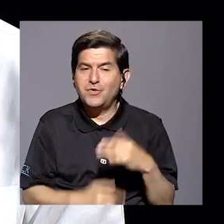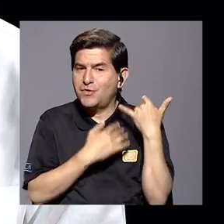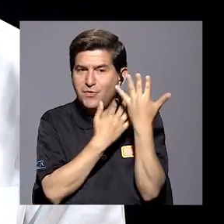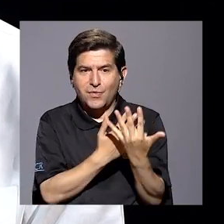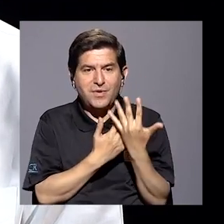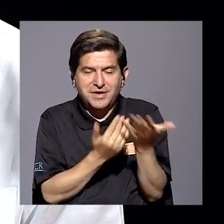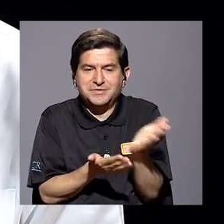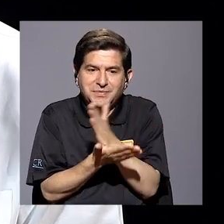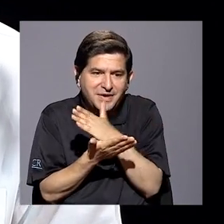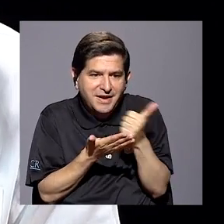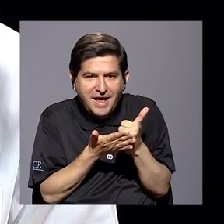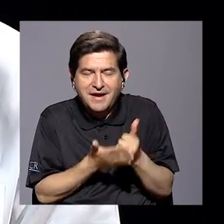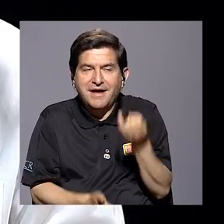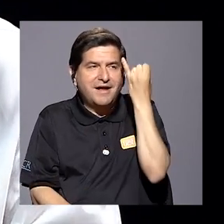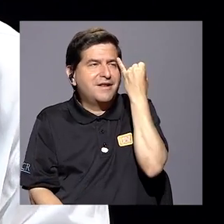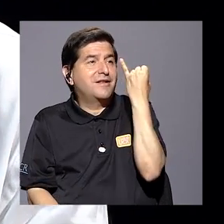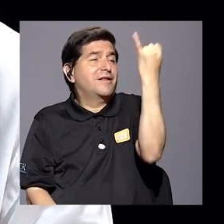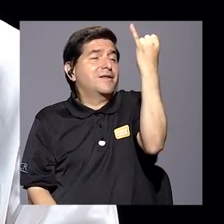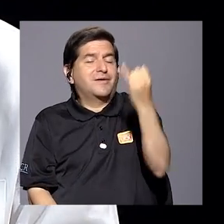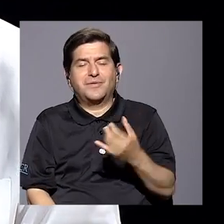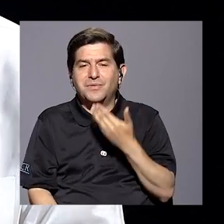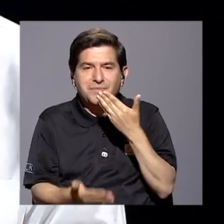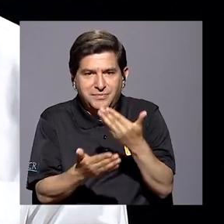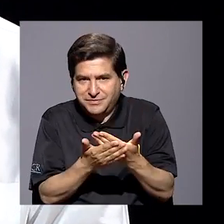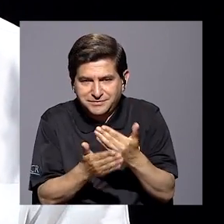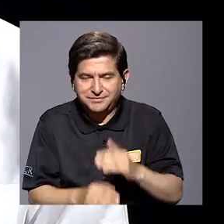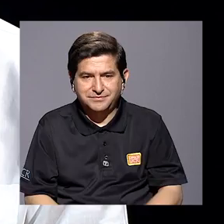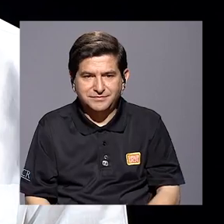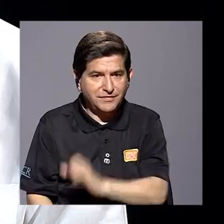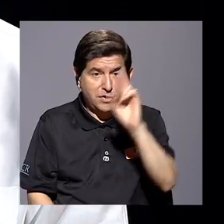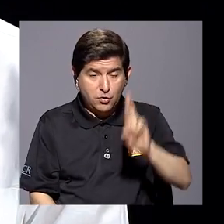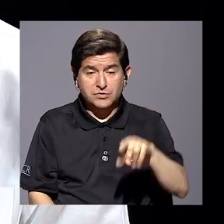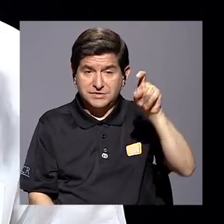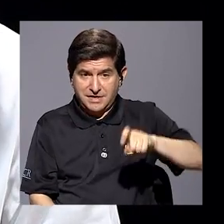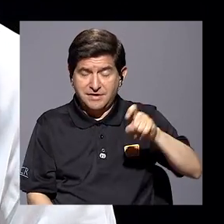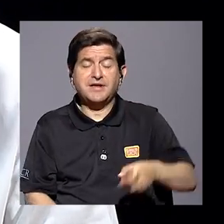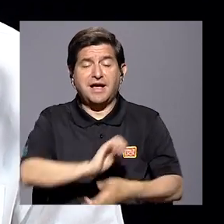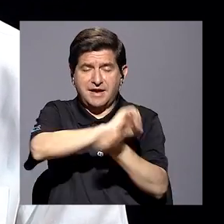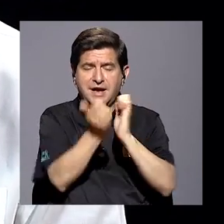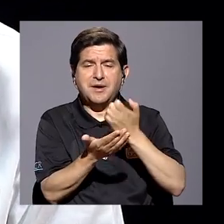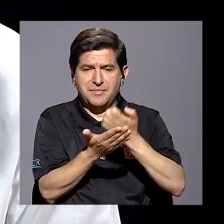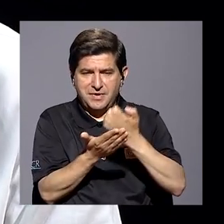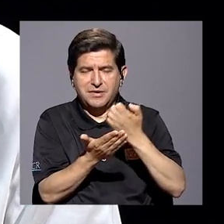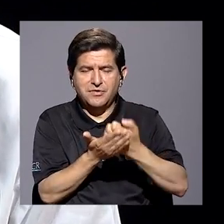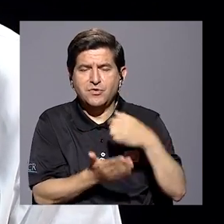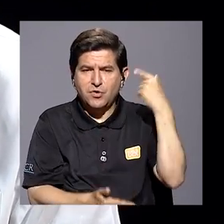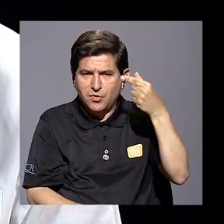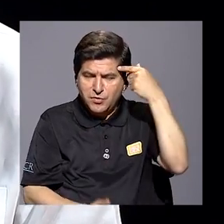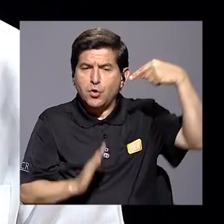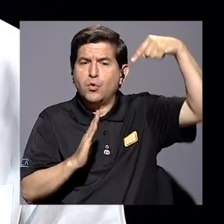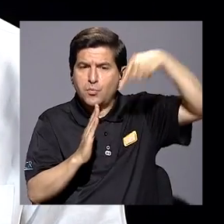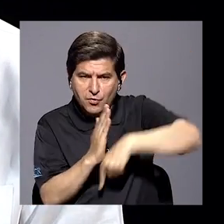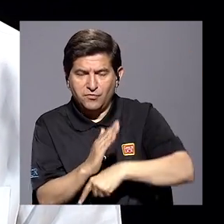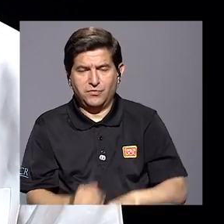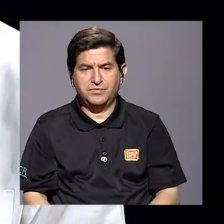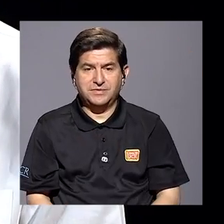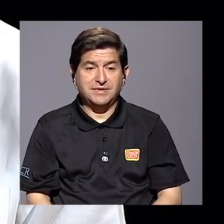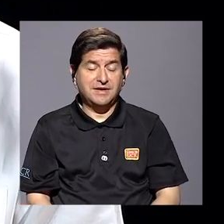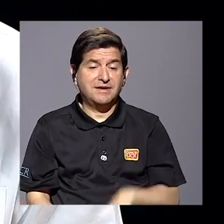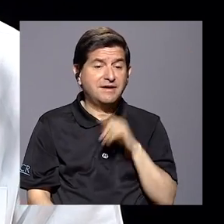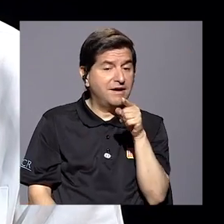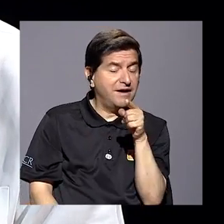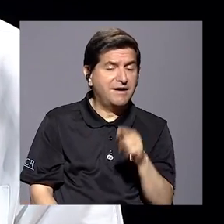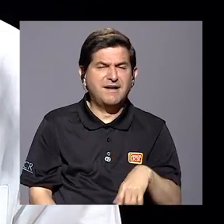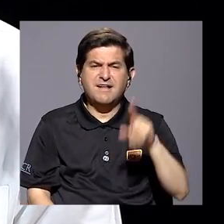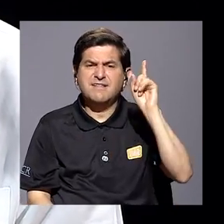podemos esperar que salga algo ideal sin embargo costa rica necesita una reforma fiscal profunda y la reforma fiscal